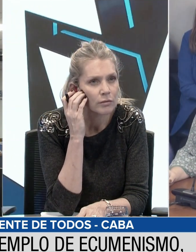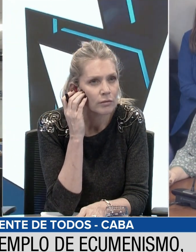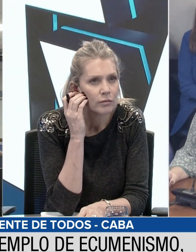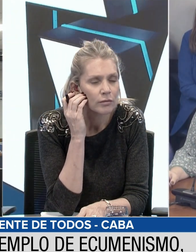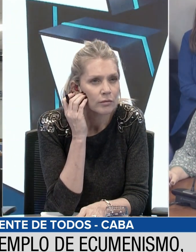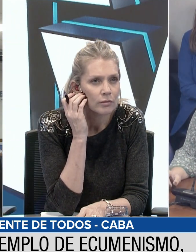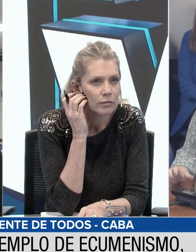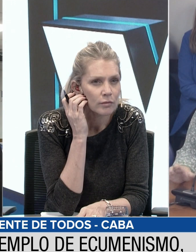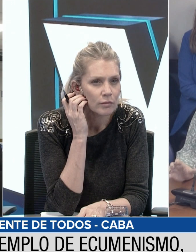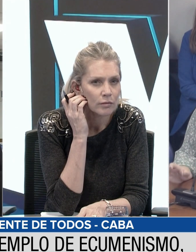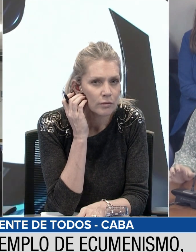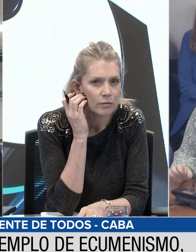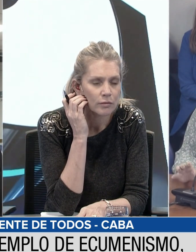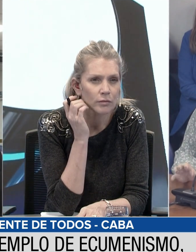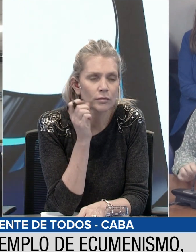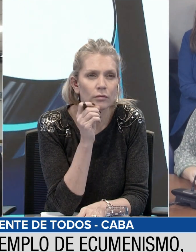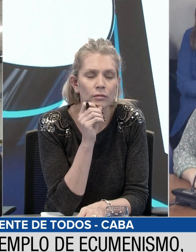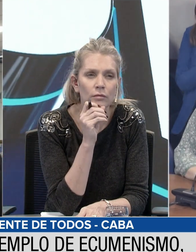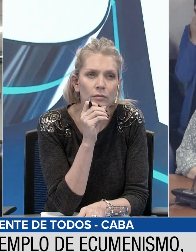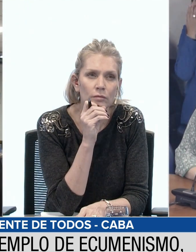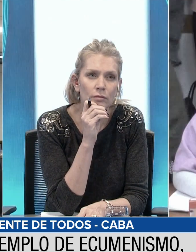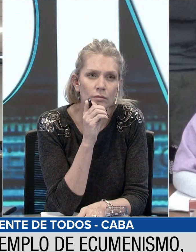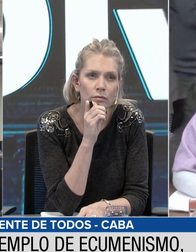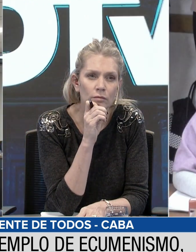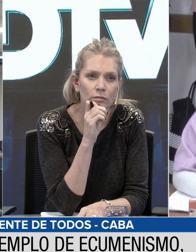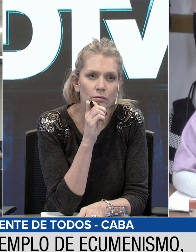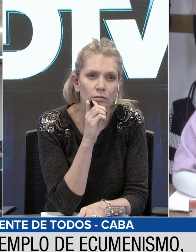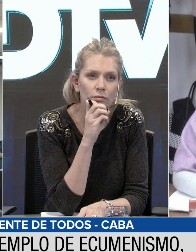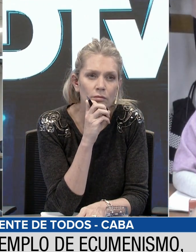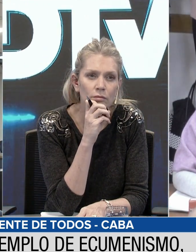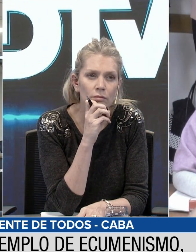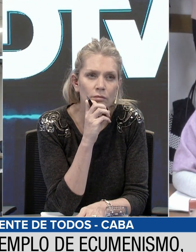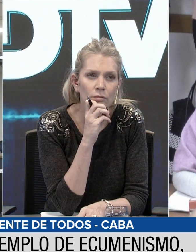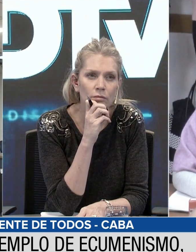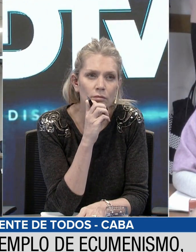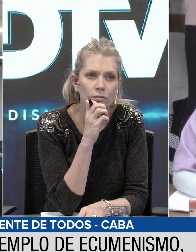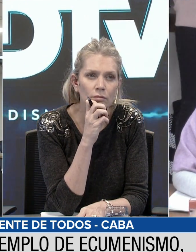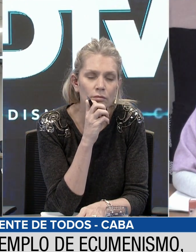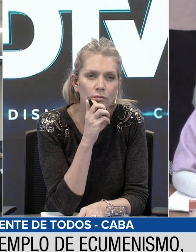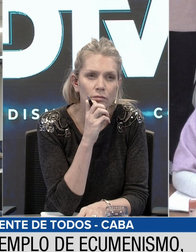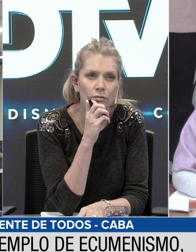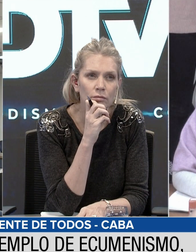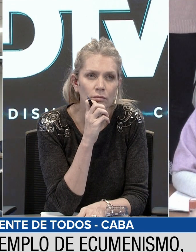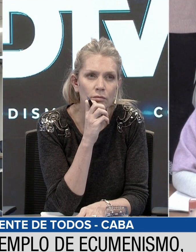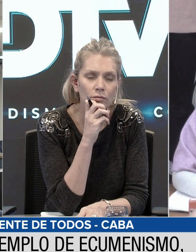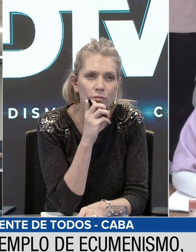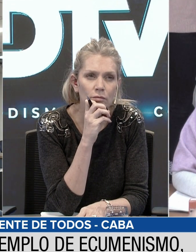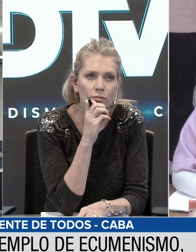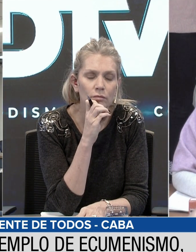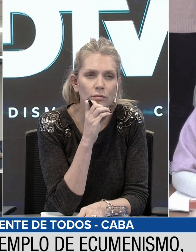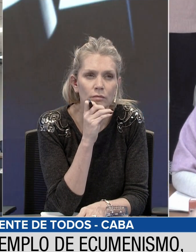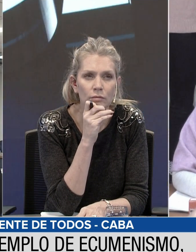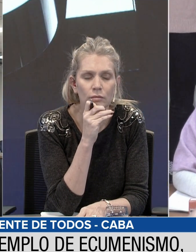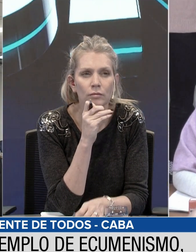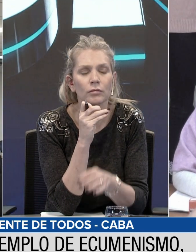un crisol de razas y de fe. Cada migración que ha venido a la Argentina ha traído su propia fe y la ha podido